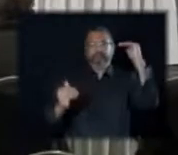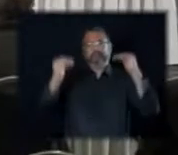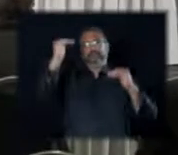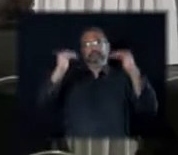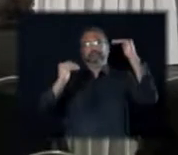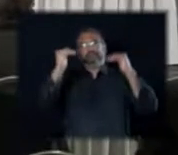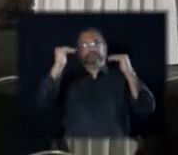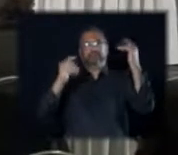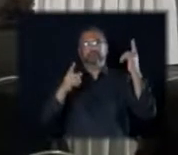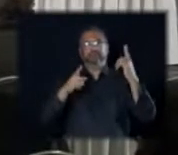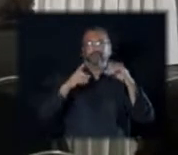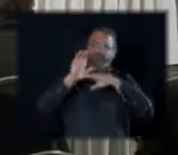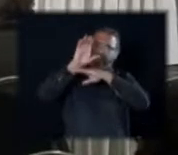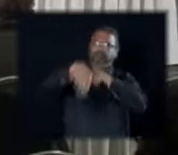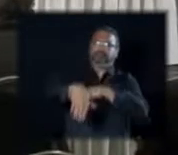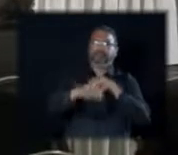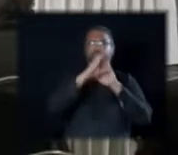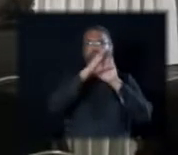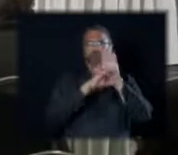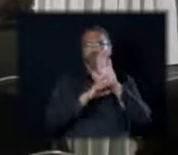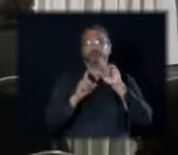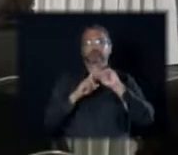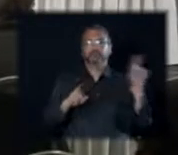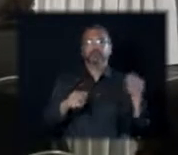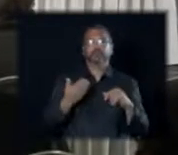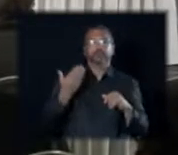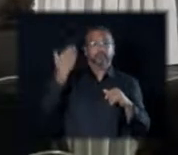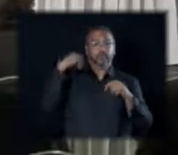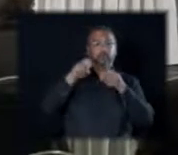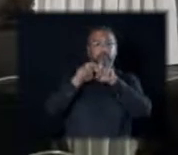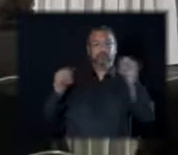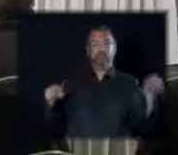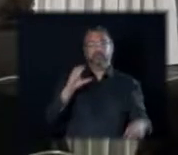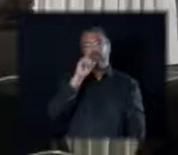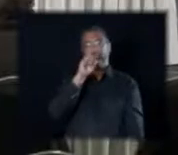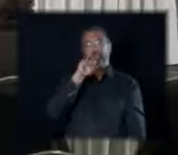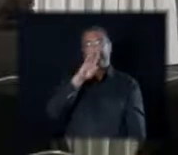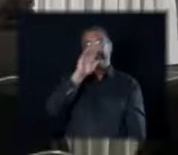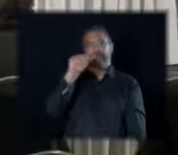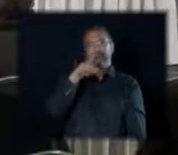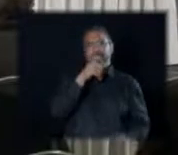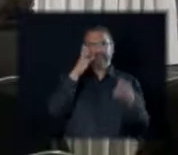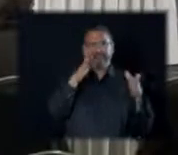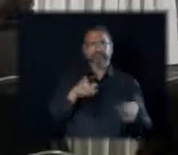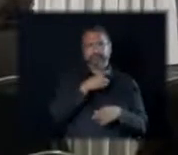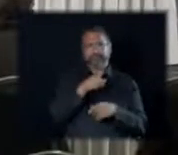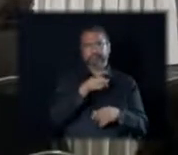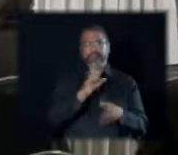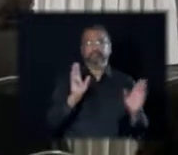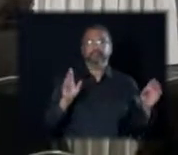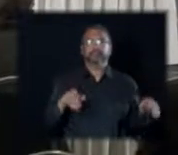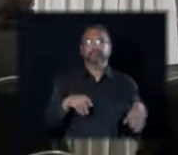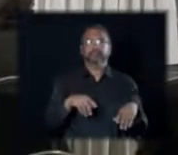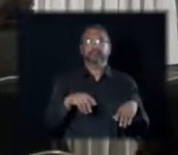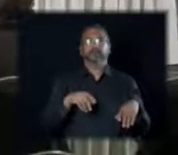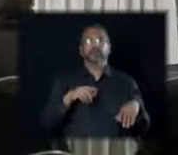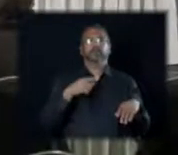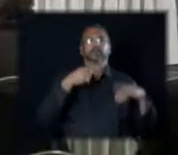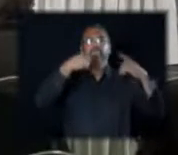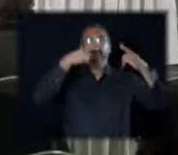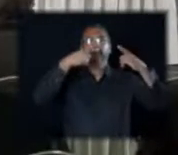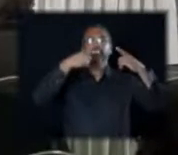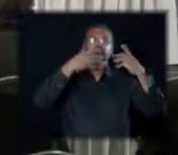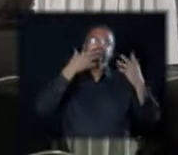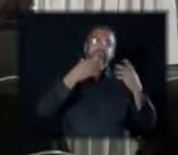dicta que tiene que haber un presupuesto balanceado. Me gustaría que los demás